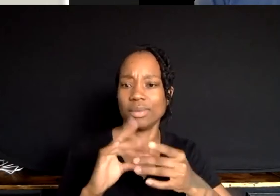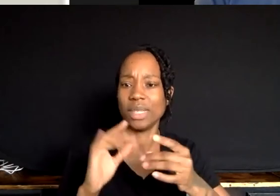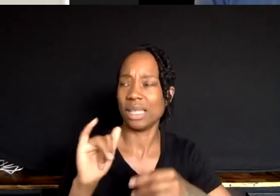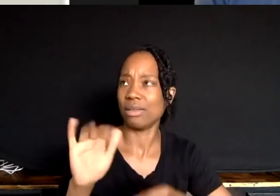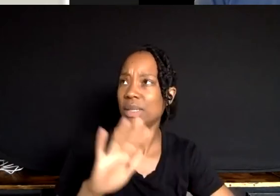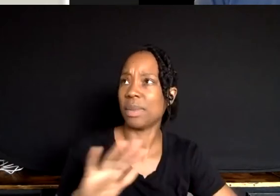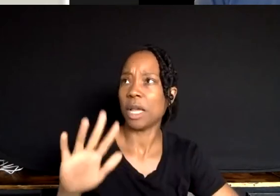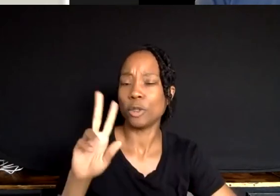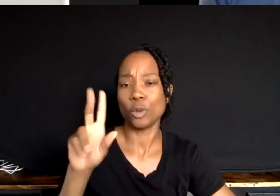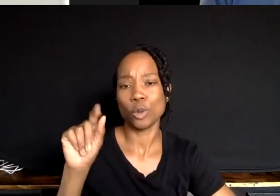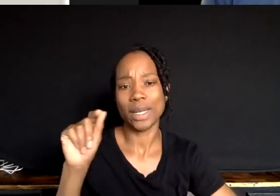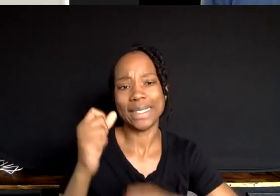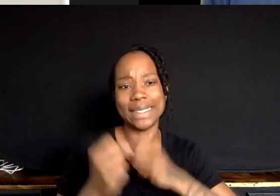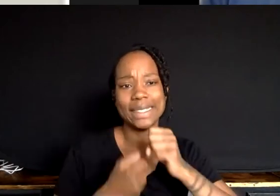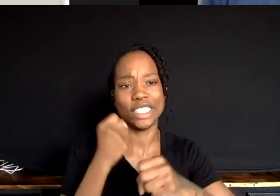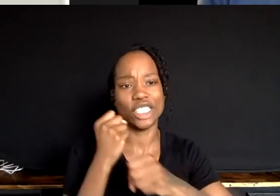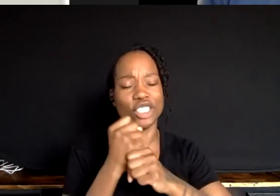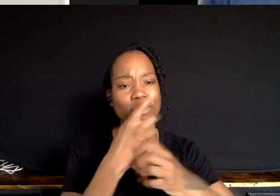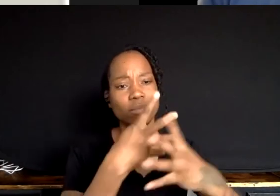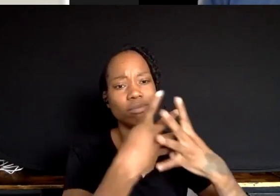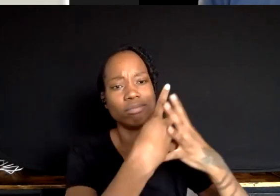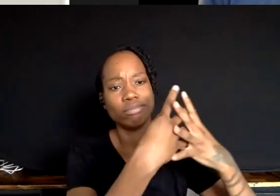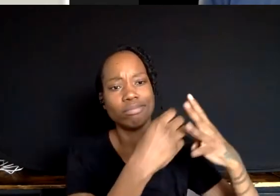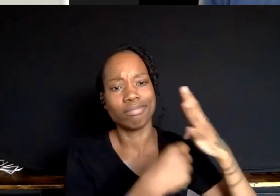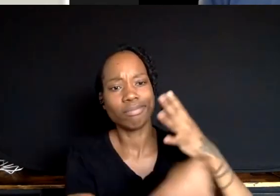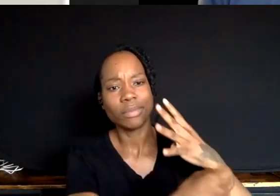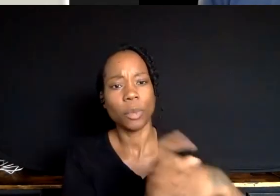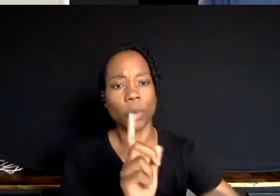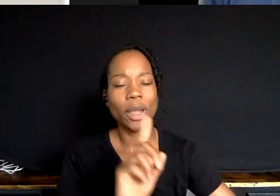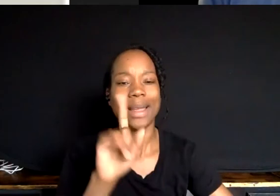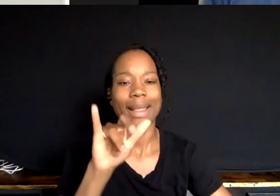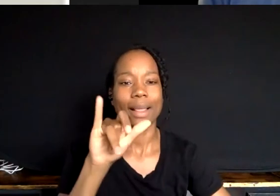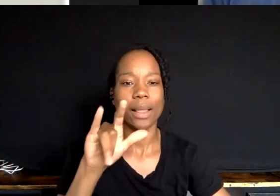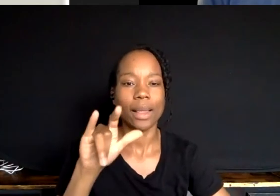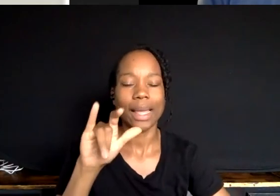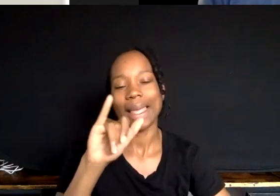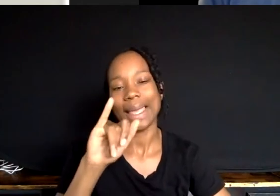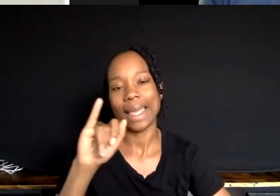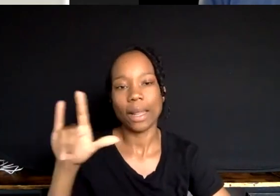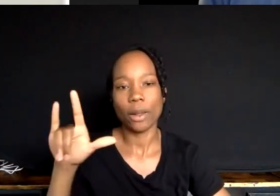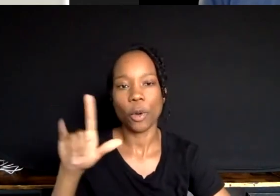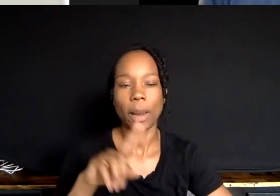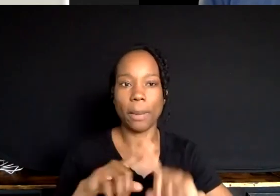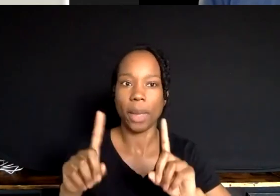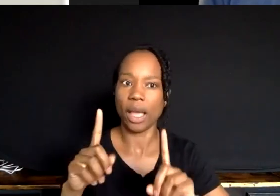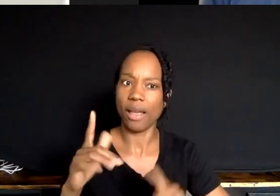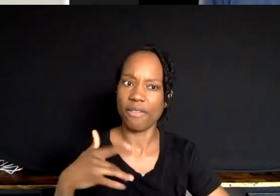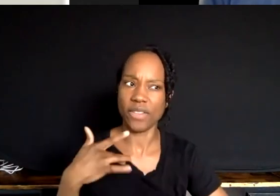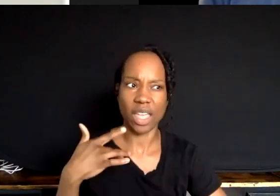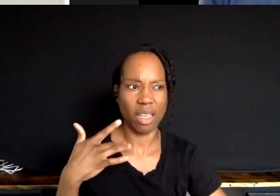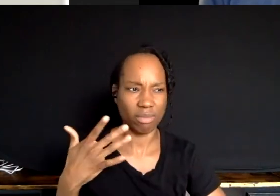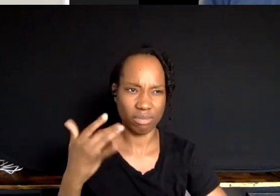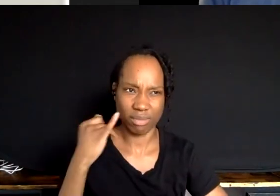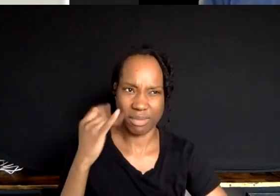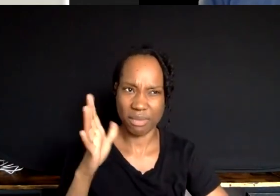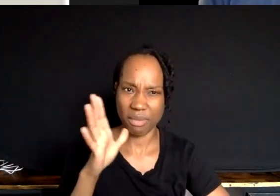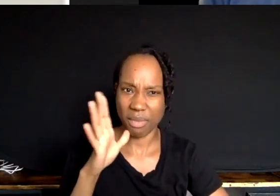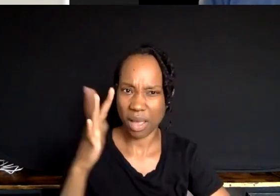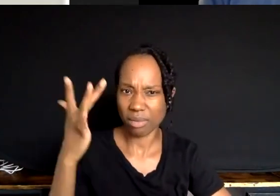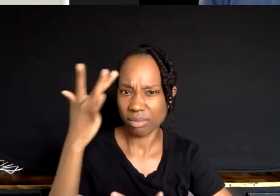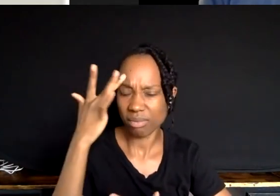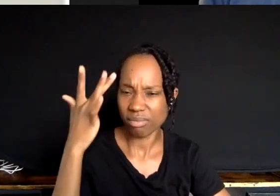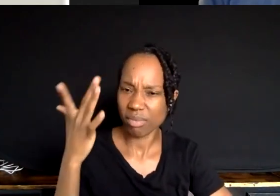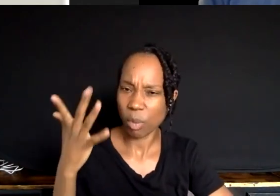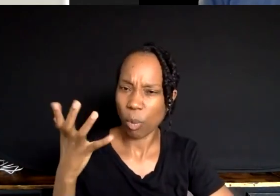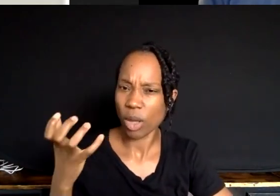ya de personas de dos décadas en una prisión, en la prisión en Illinois, y le iban a